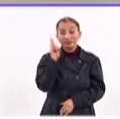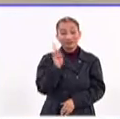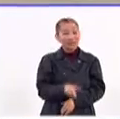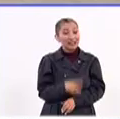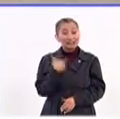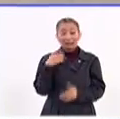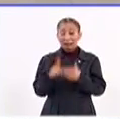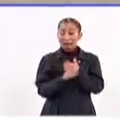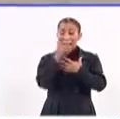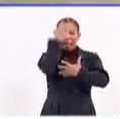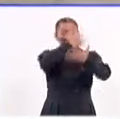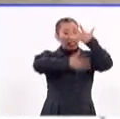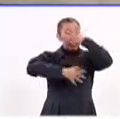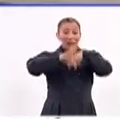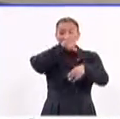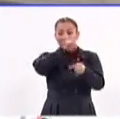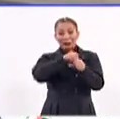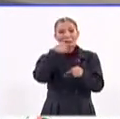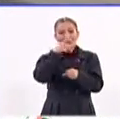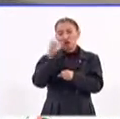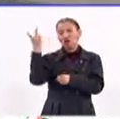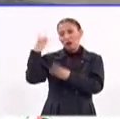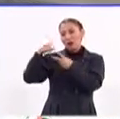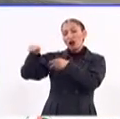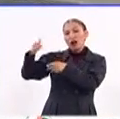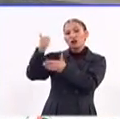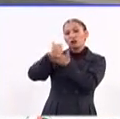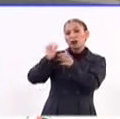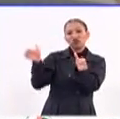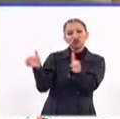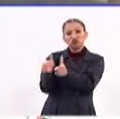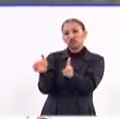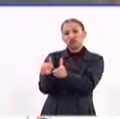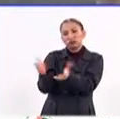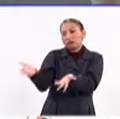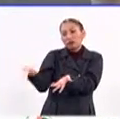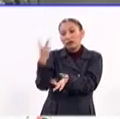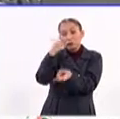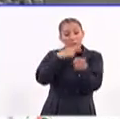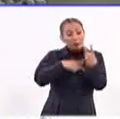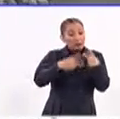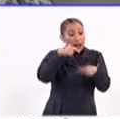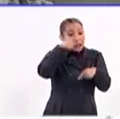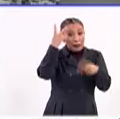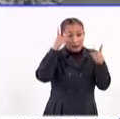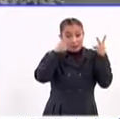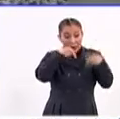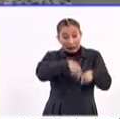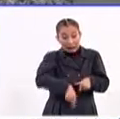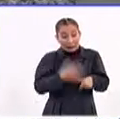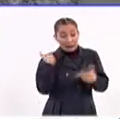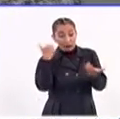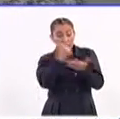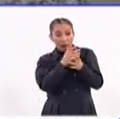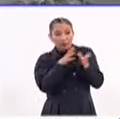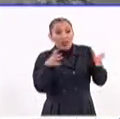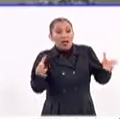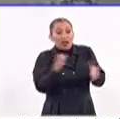un caos total, pero vengo de una ciudad muy pequeña, claro. Entonces venir a un lugar tan grande me emociona